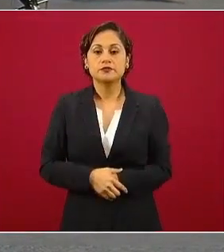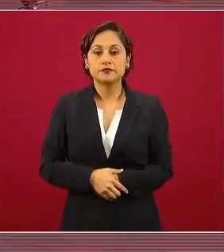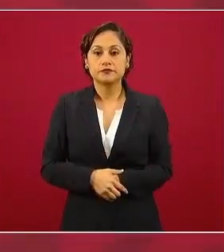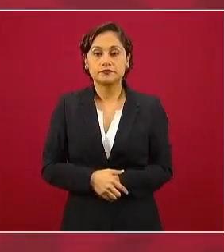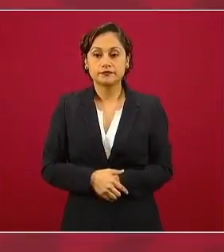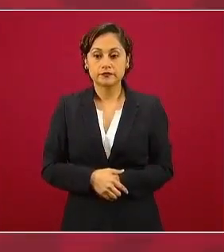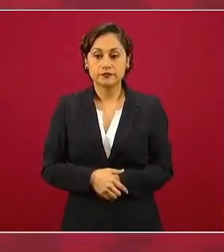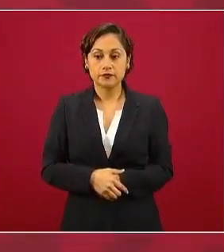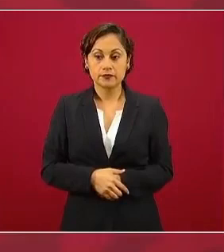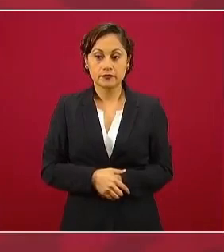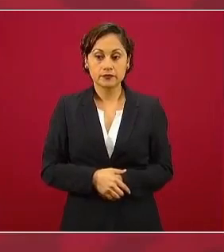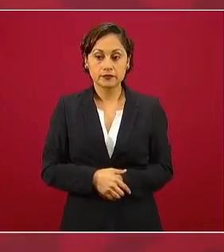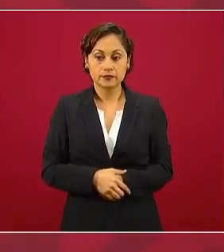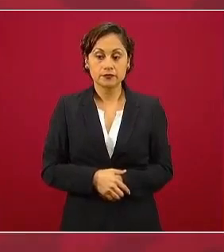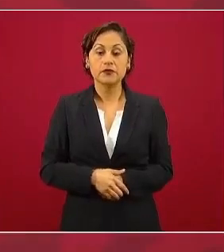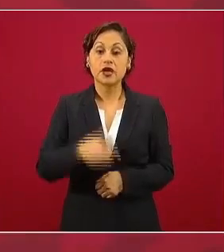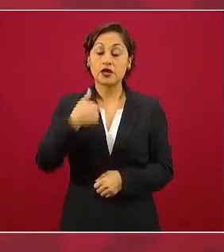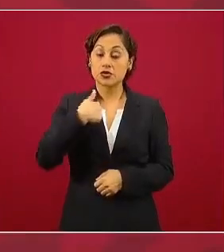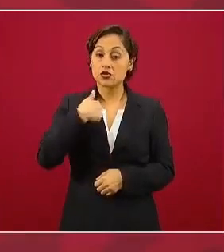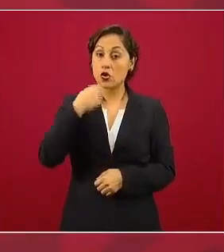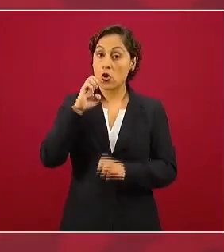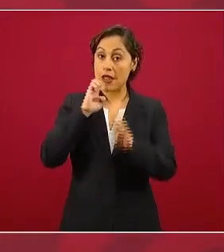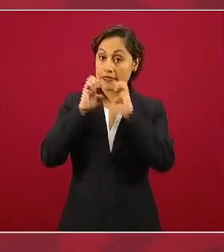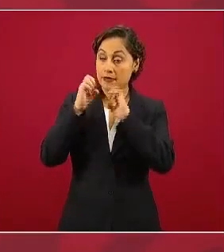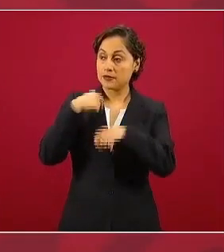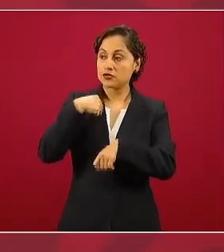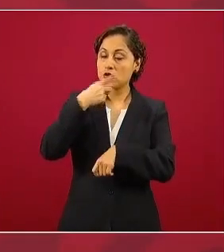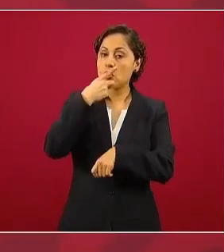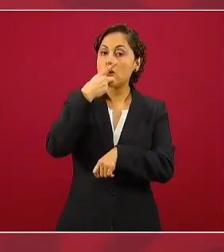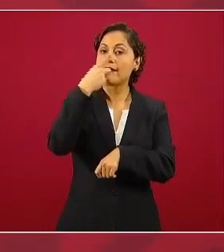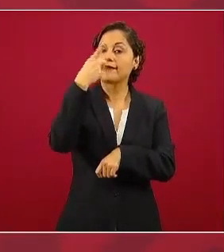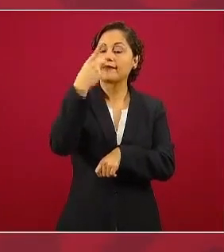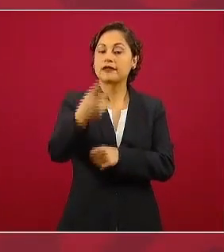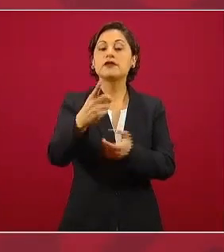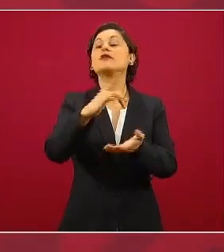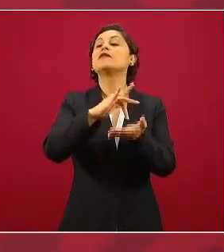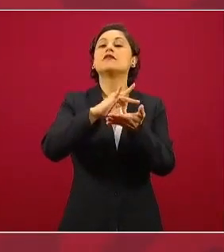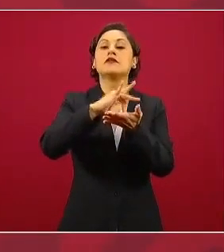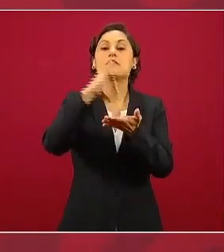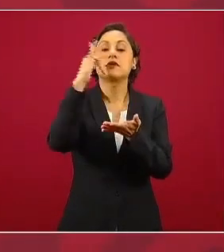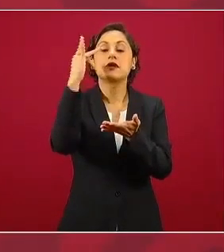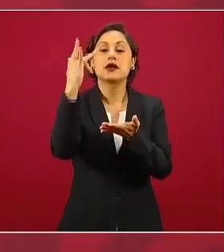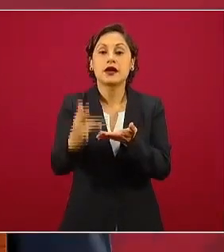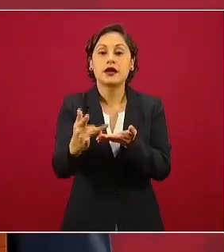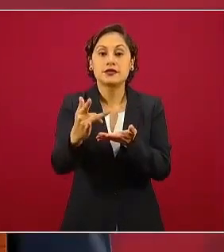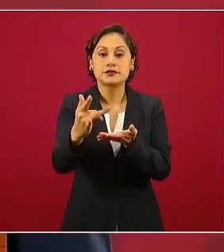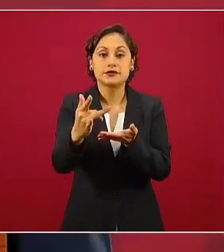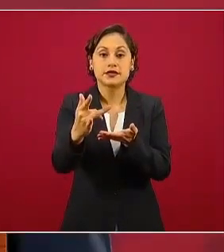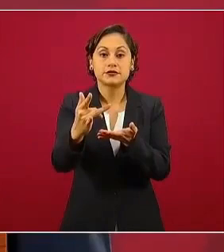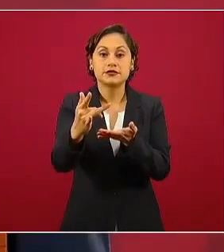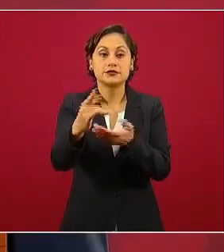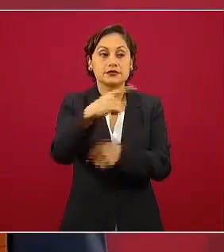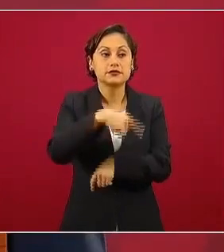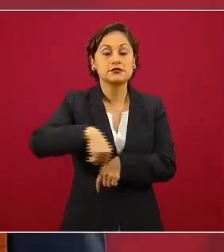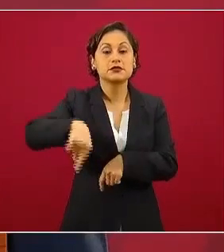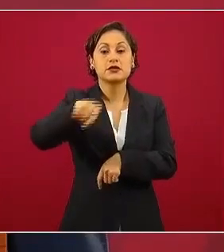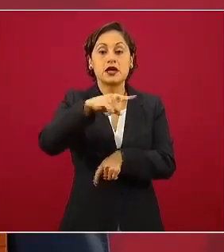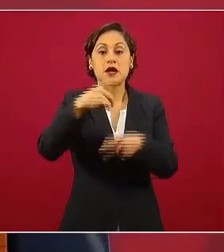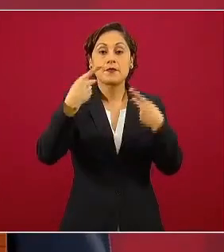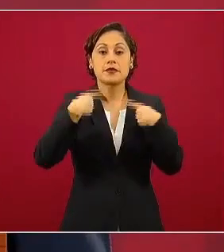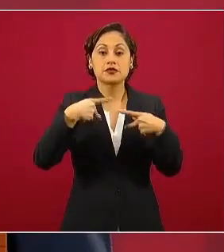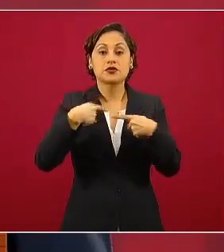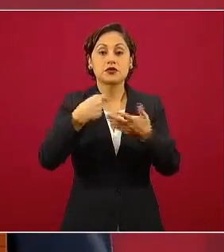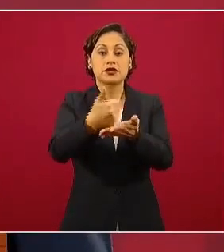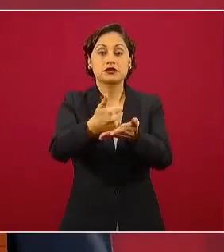y hay una parte en donde agradezco a los que nos ayudan en las redes,